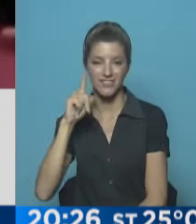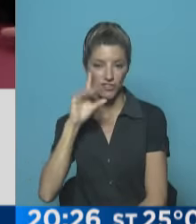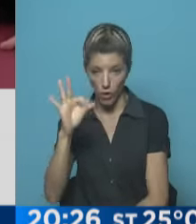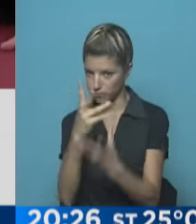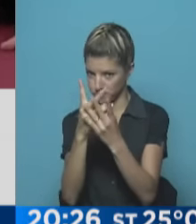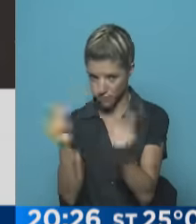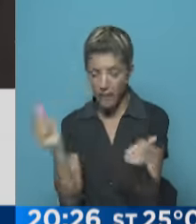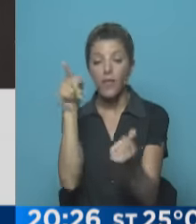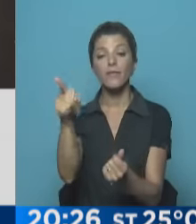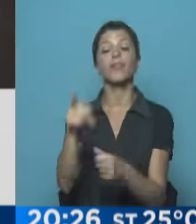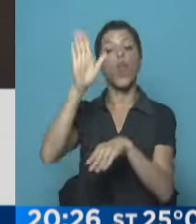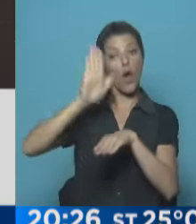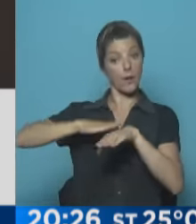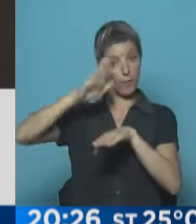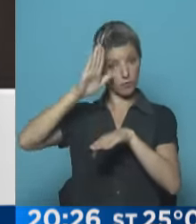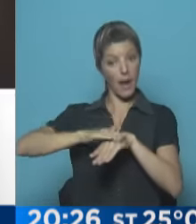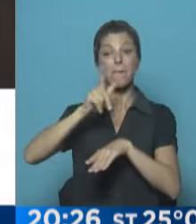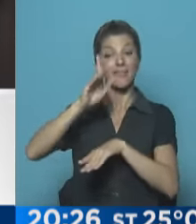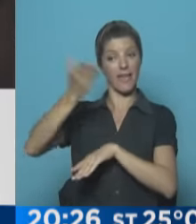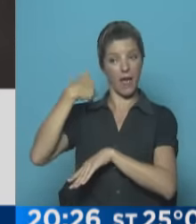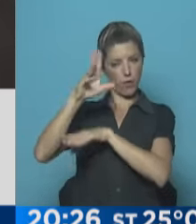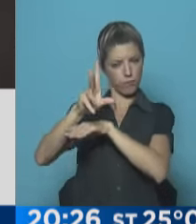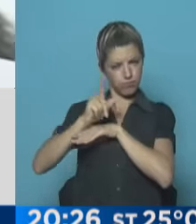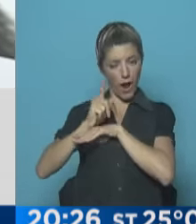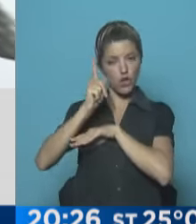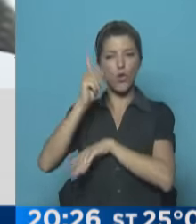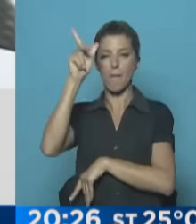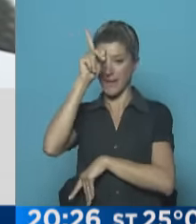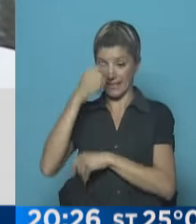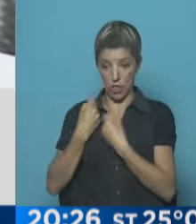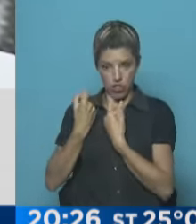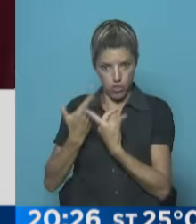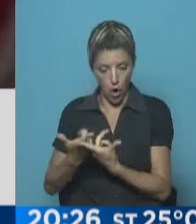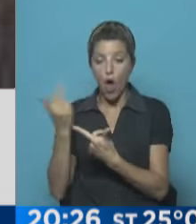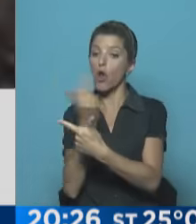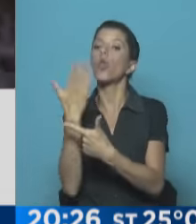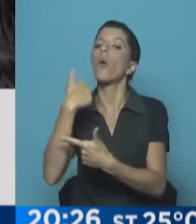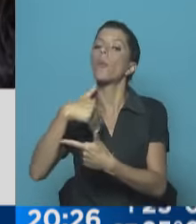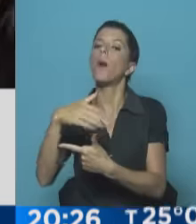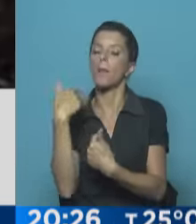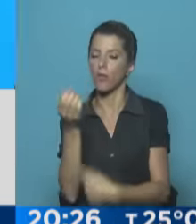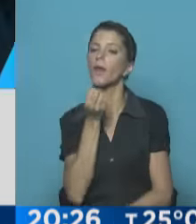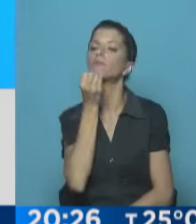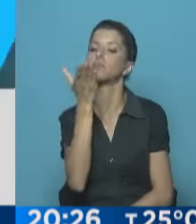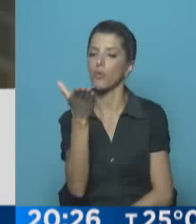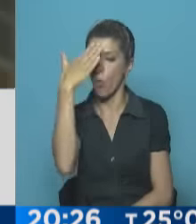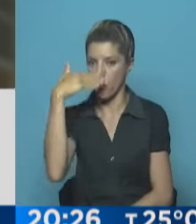Los imputados, los presuntos apropiadores y un comisario entregador podrán pronunciar sus últimas